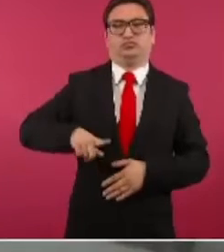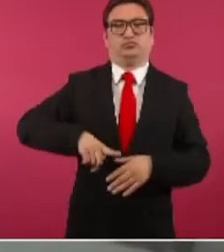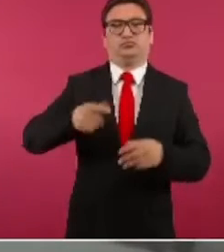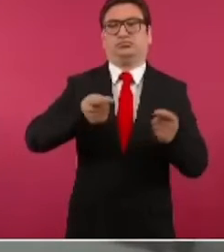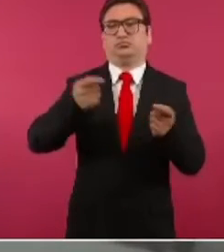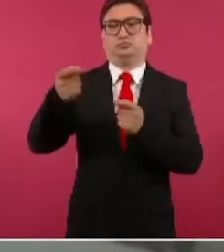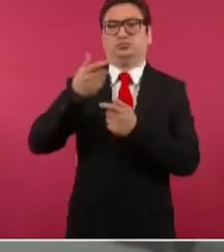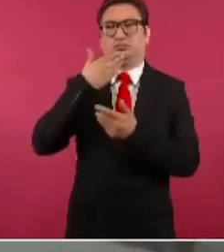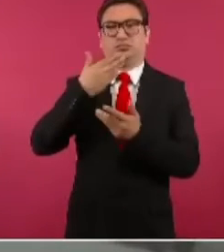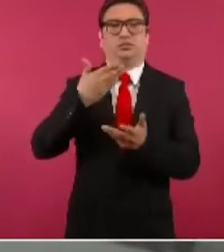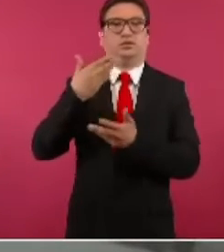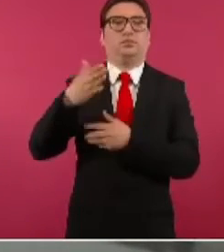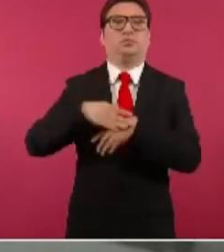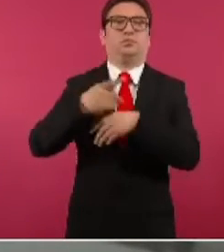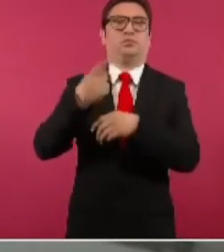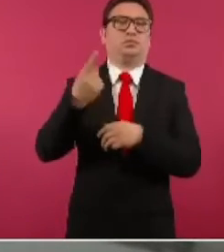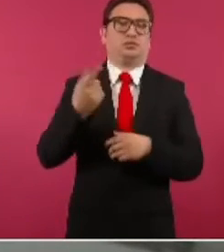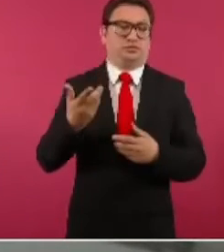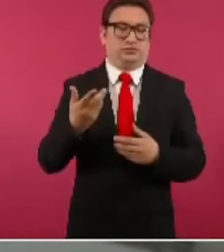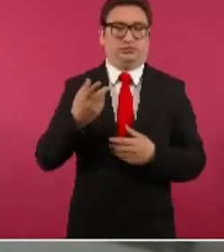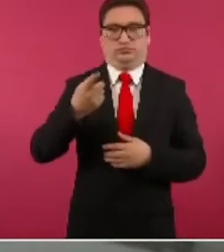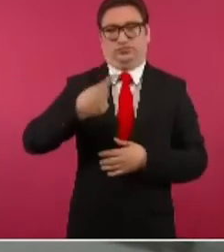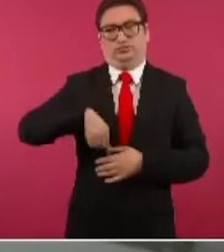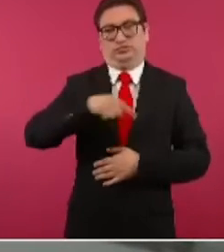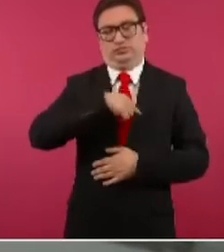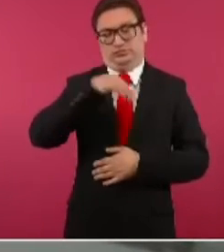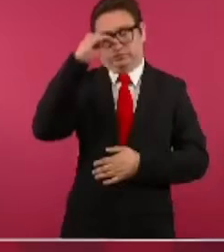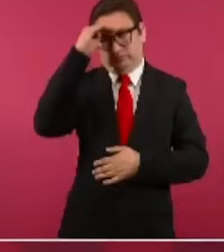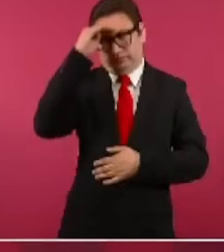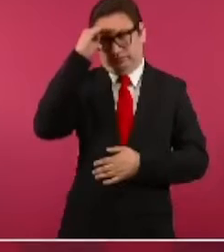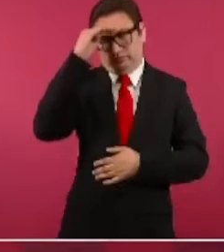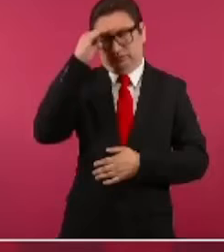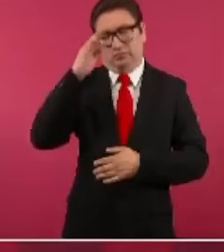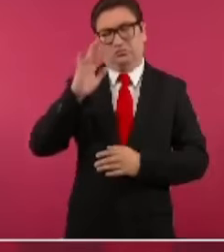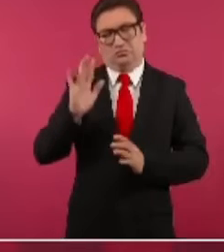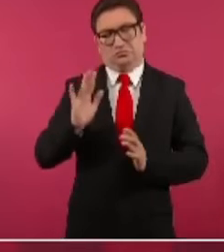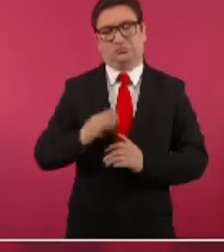también, si lo pensamos un poco,